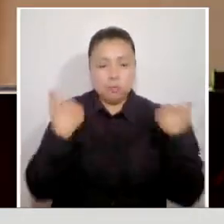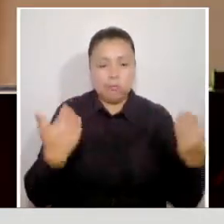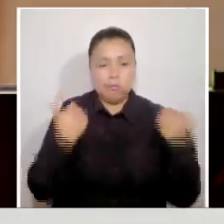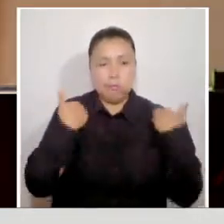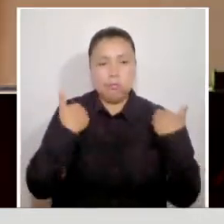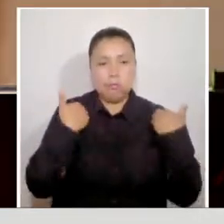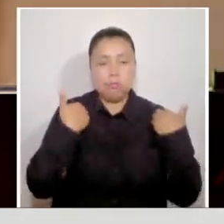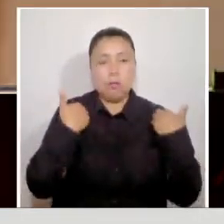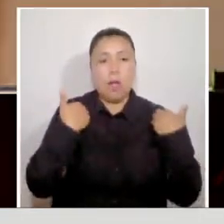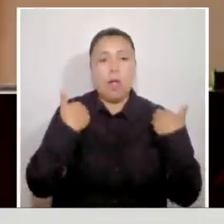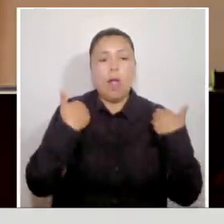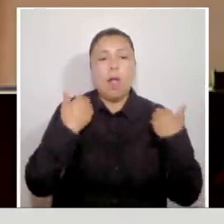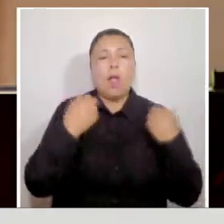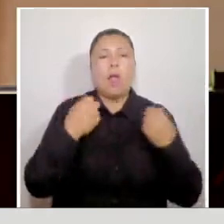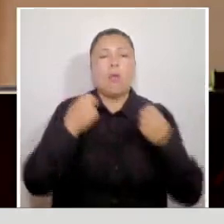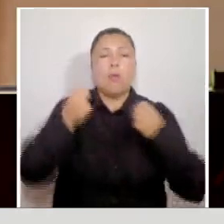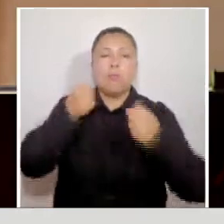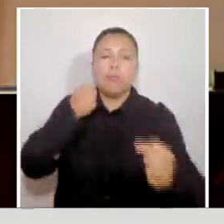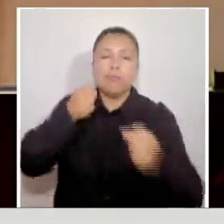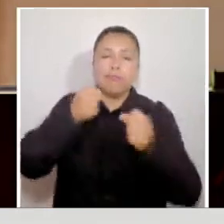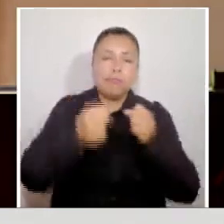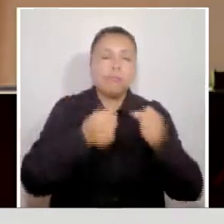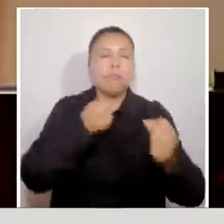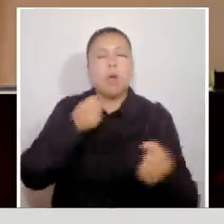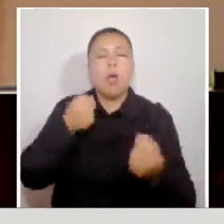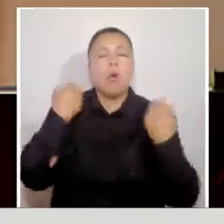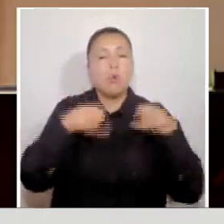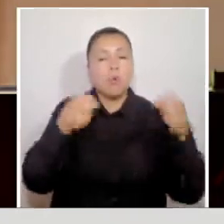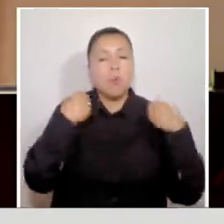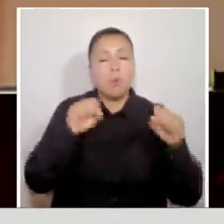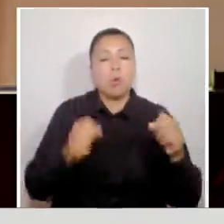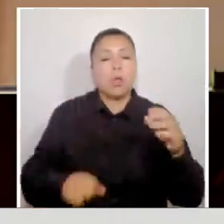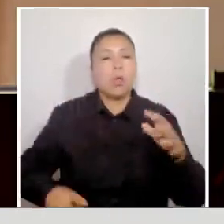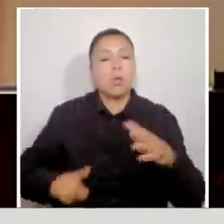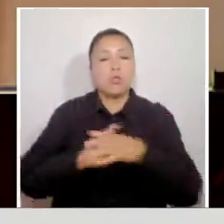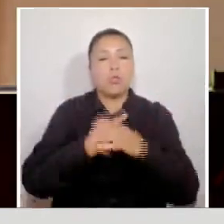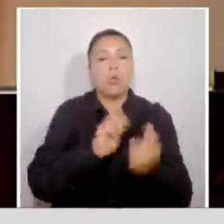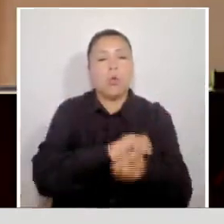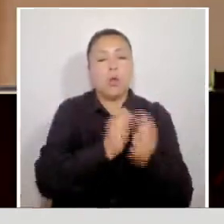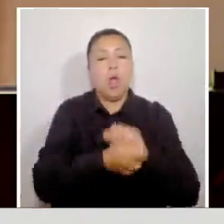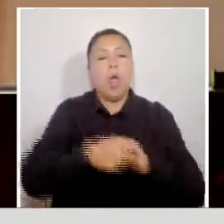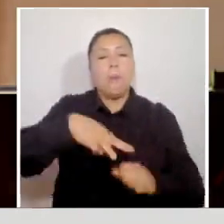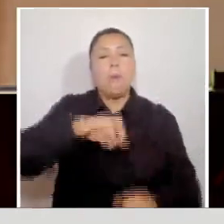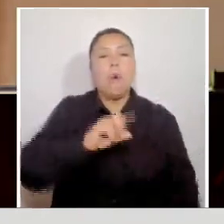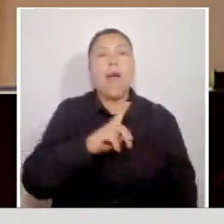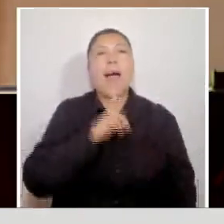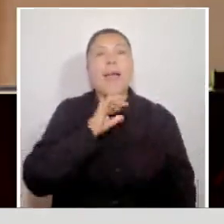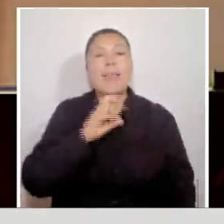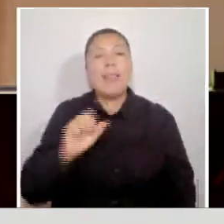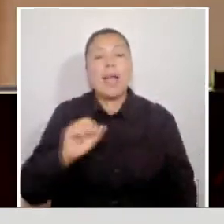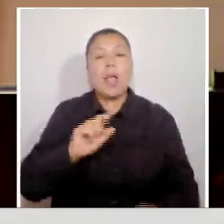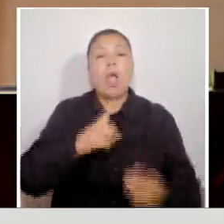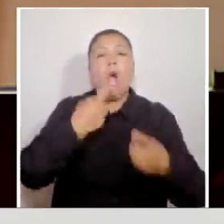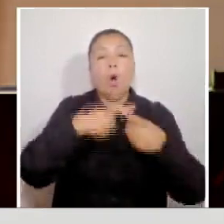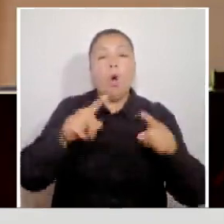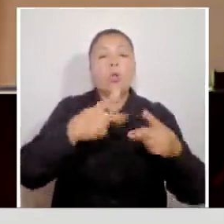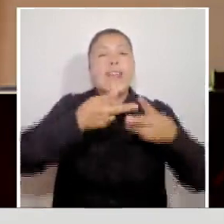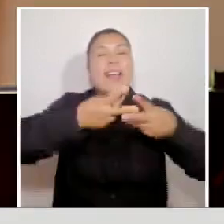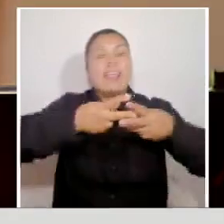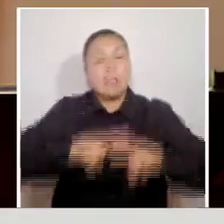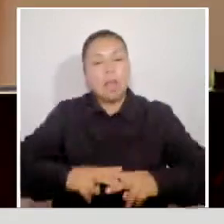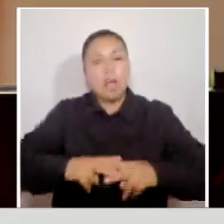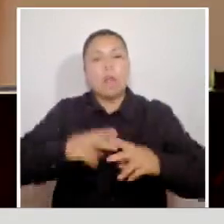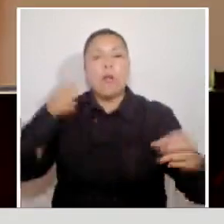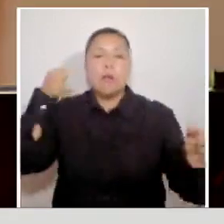kickboxing es un un deporte que surge una adaptación del mui y mezcla técnicas de otros deportes también del boxeo